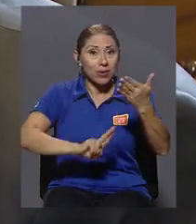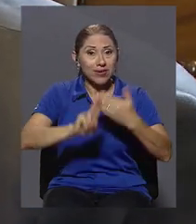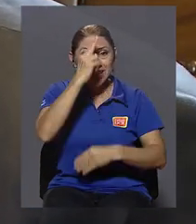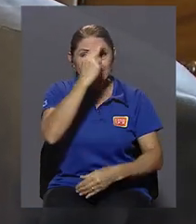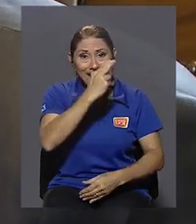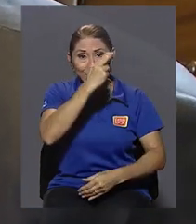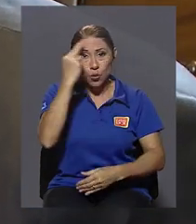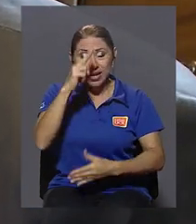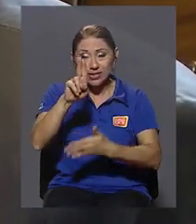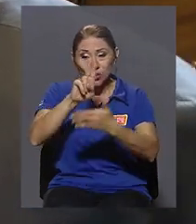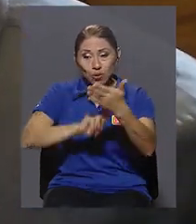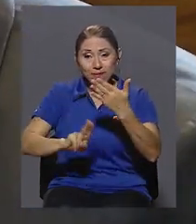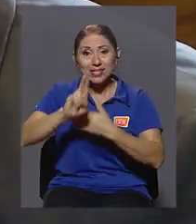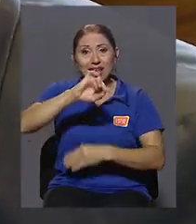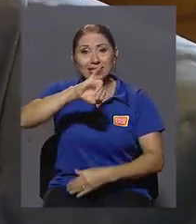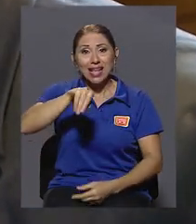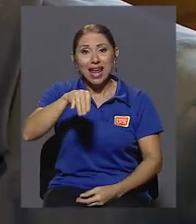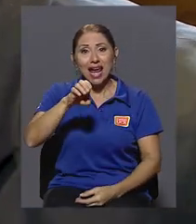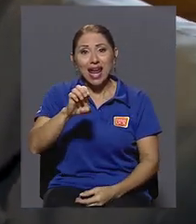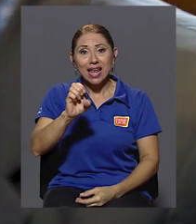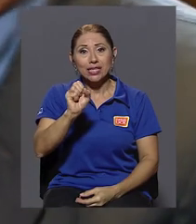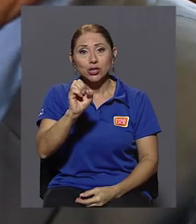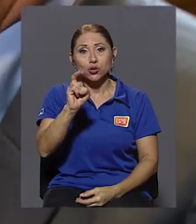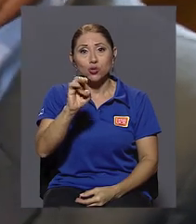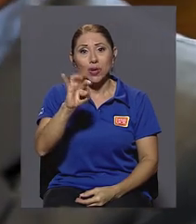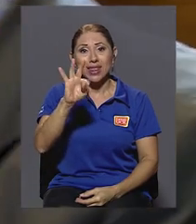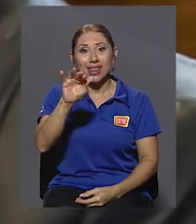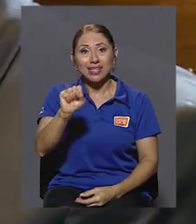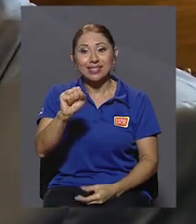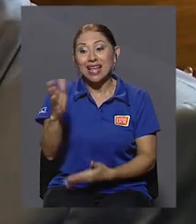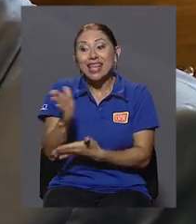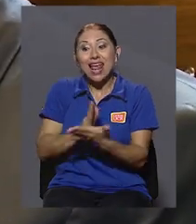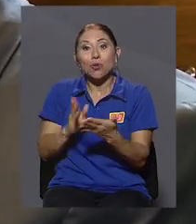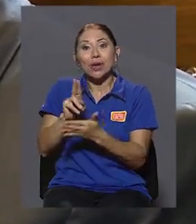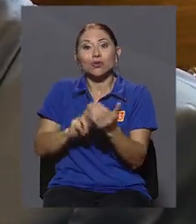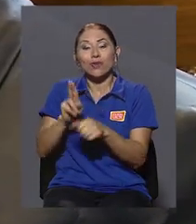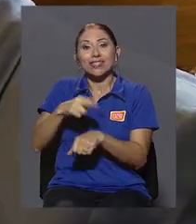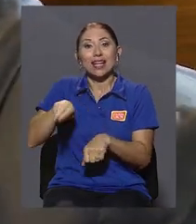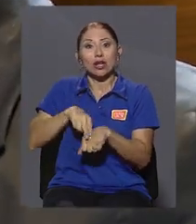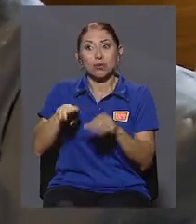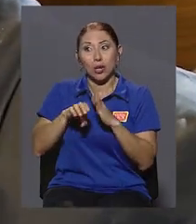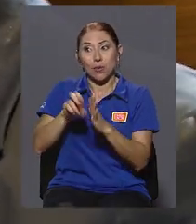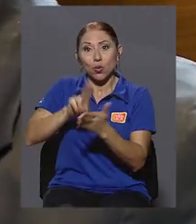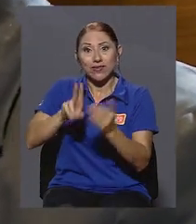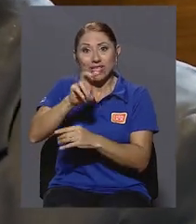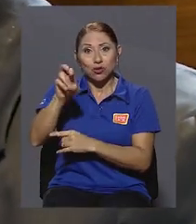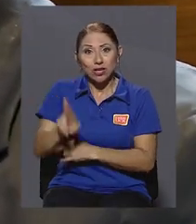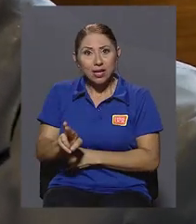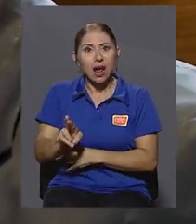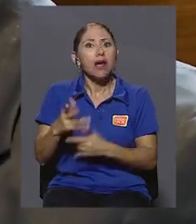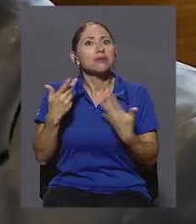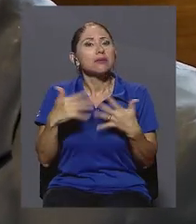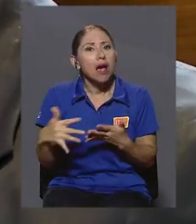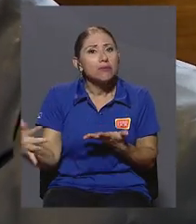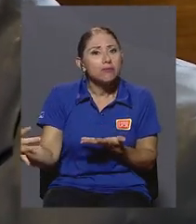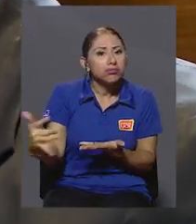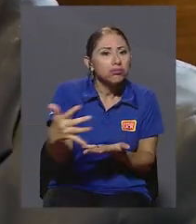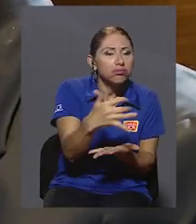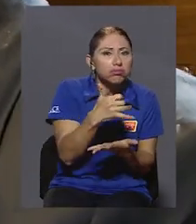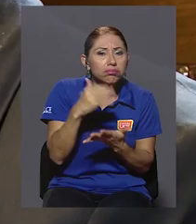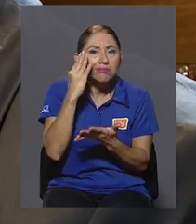las universidades jesuitas y algunas universidades nacionales como la Universidad de Costa Rica han acumulado una